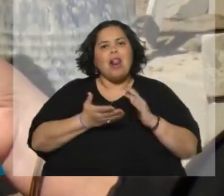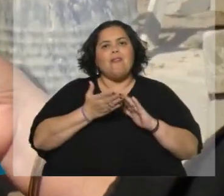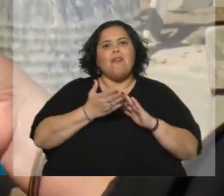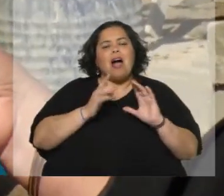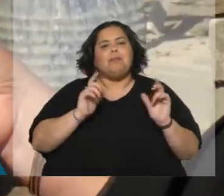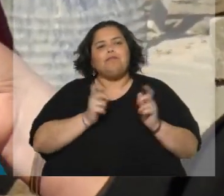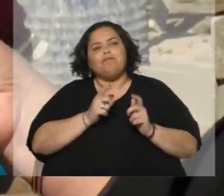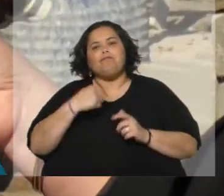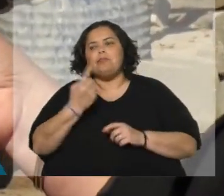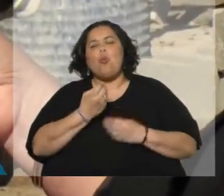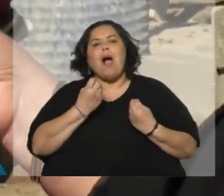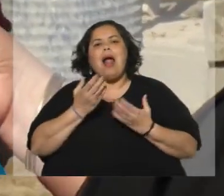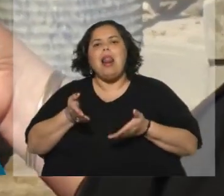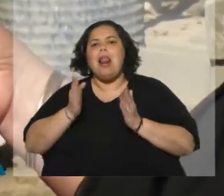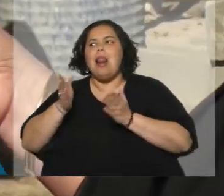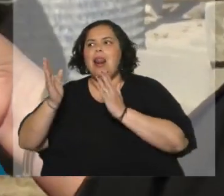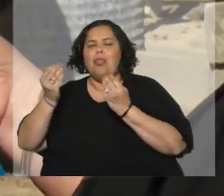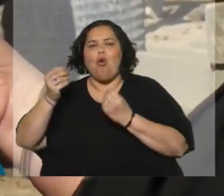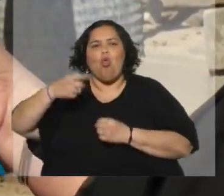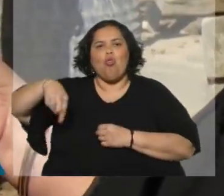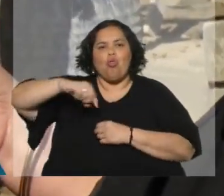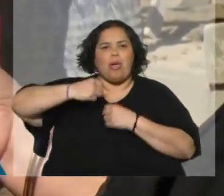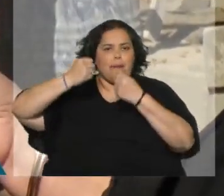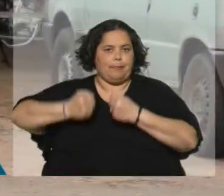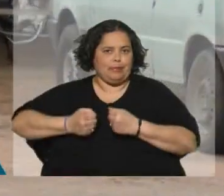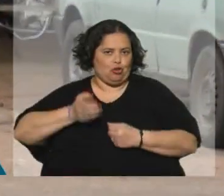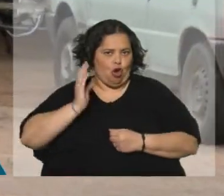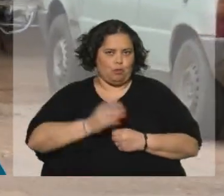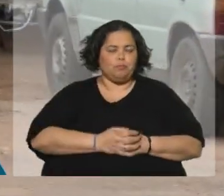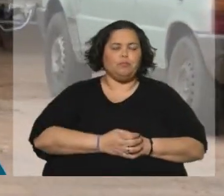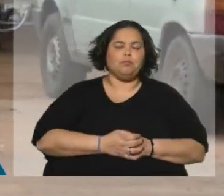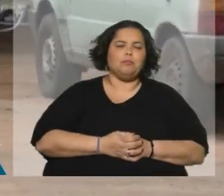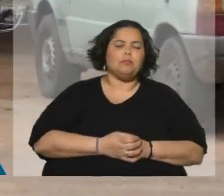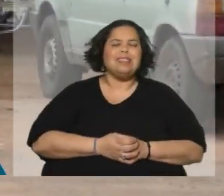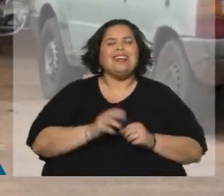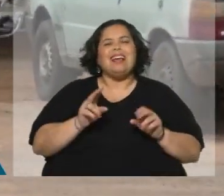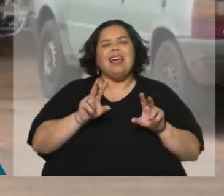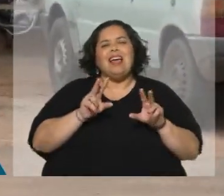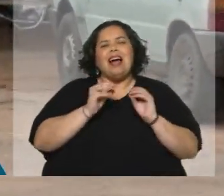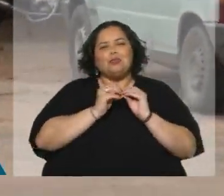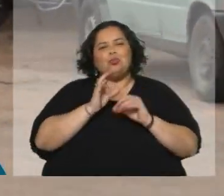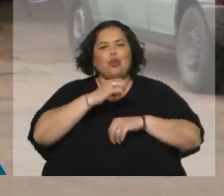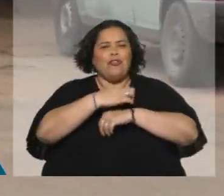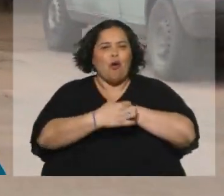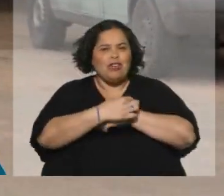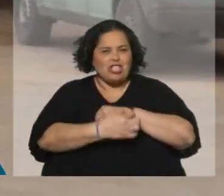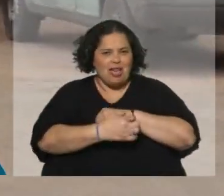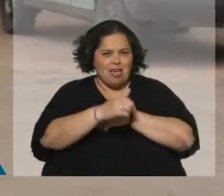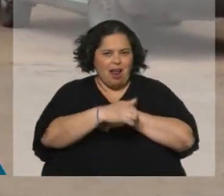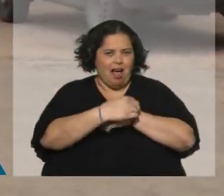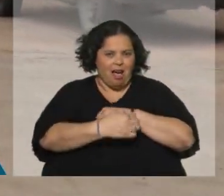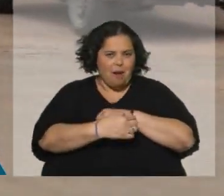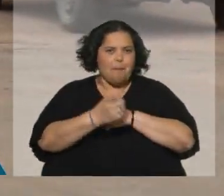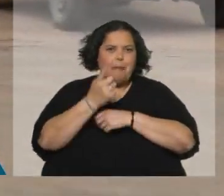su destino En qué unidad va va a cumplir su su prisión el tema de las tobilleras como sistema electrónico es un es un